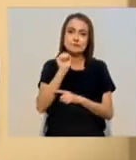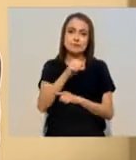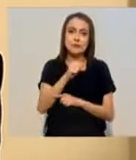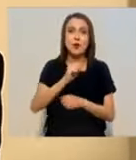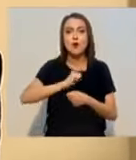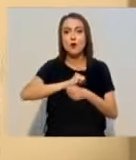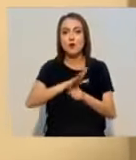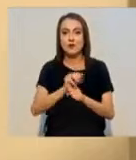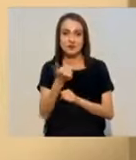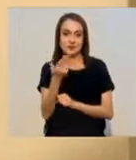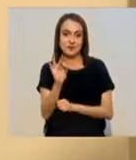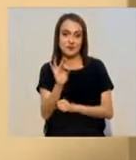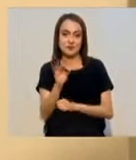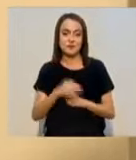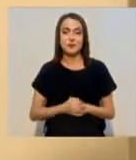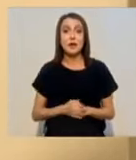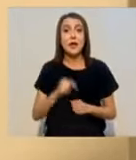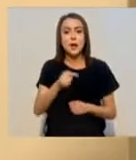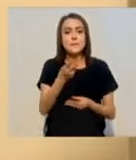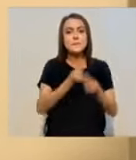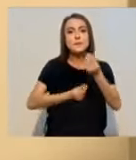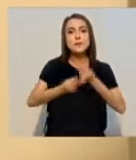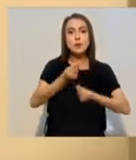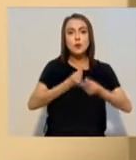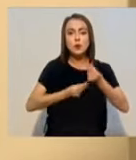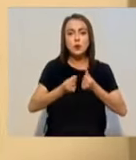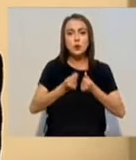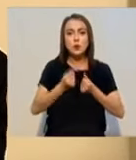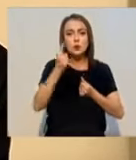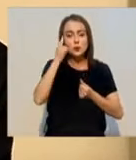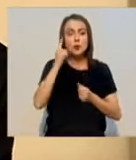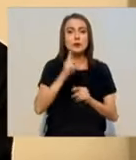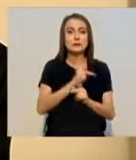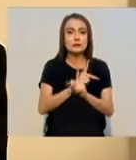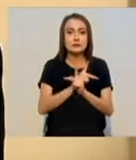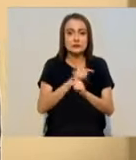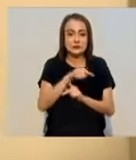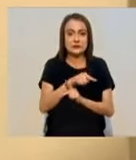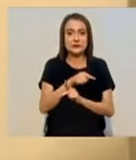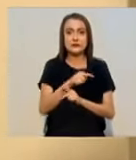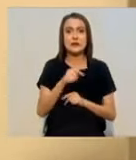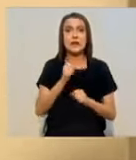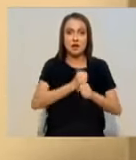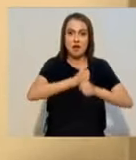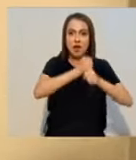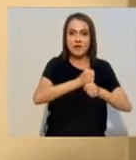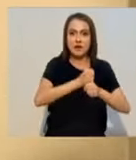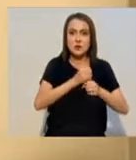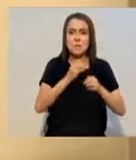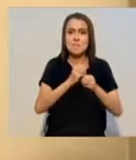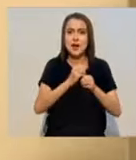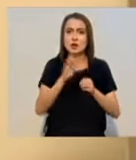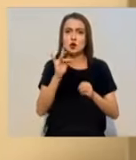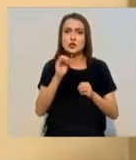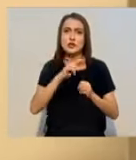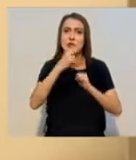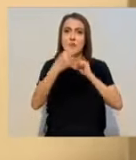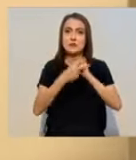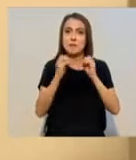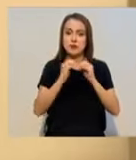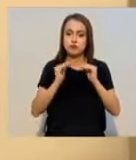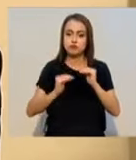la COVID-19, un producto de anticuerpos equinos que es 80 veces más potente que el